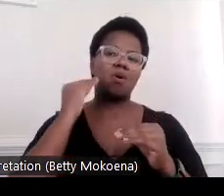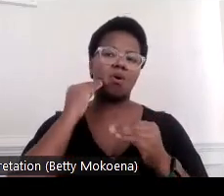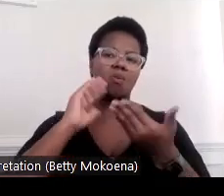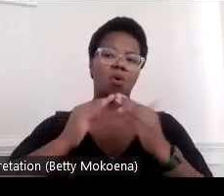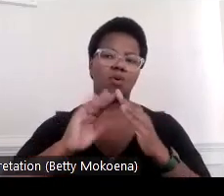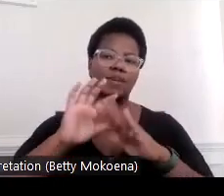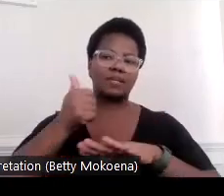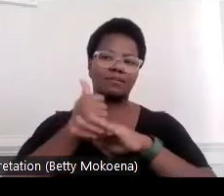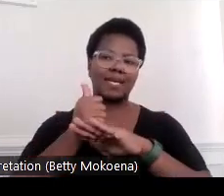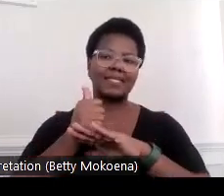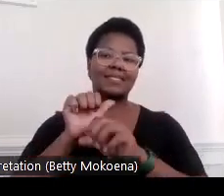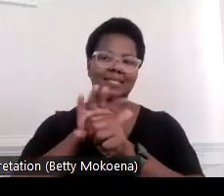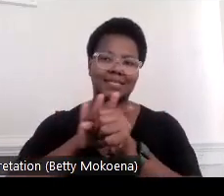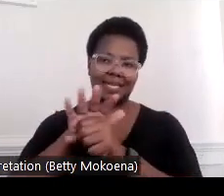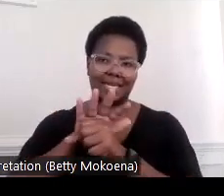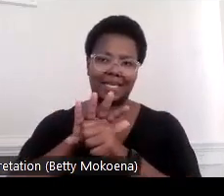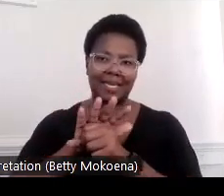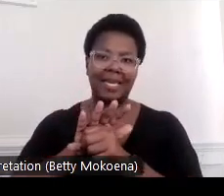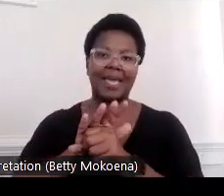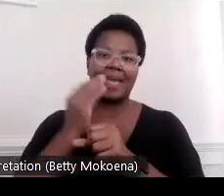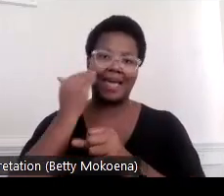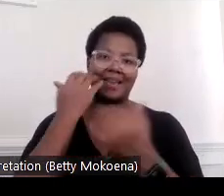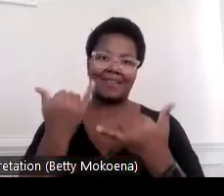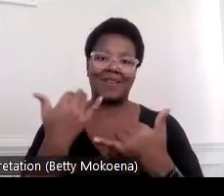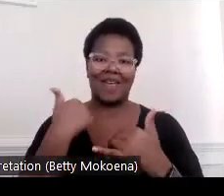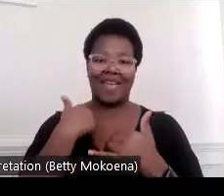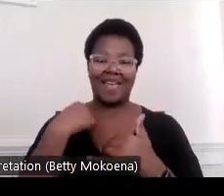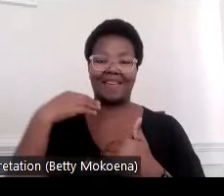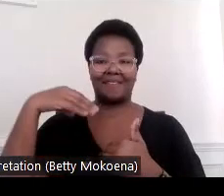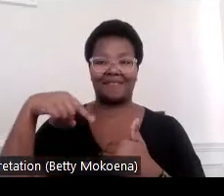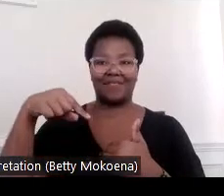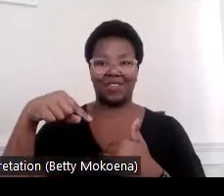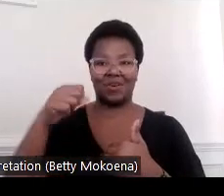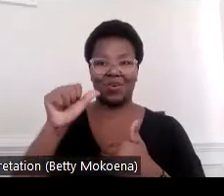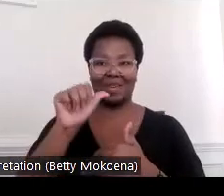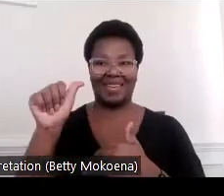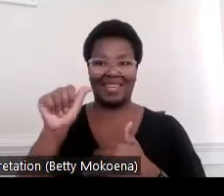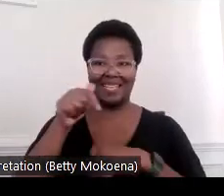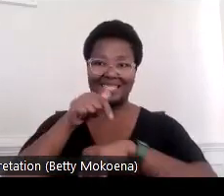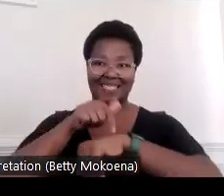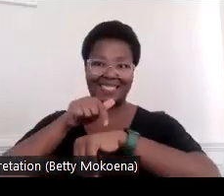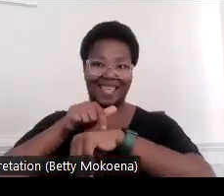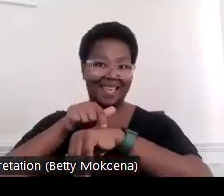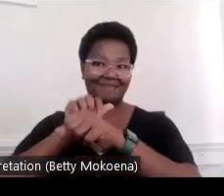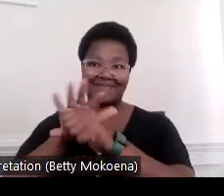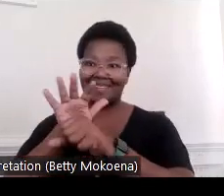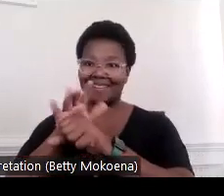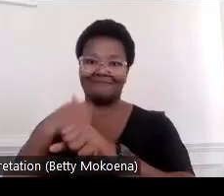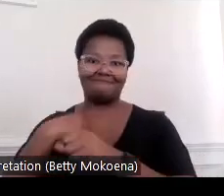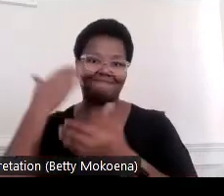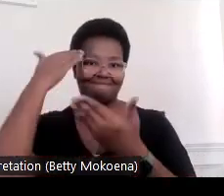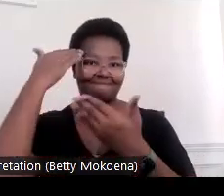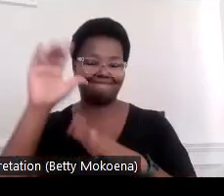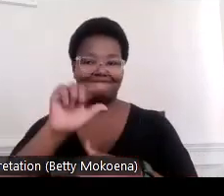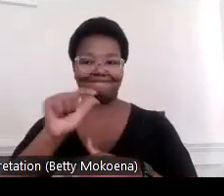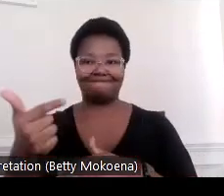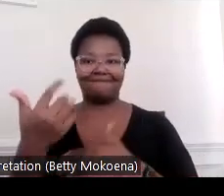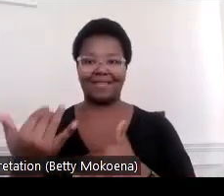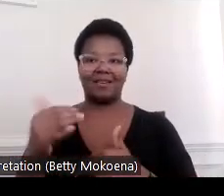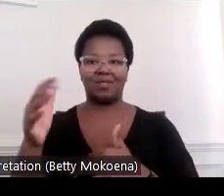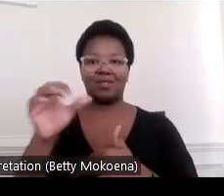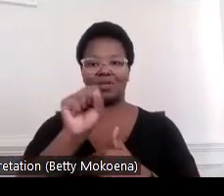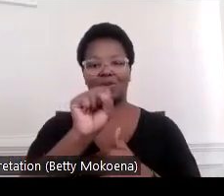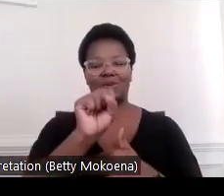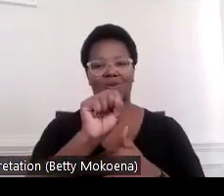preguntar sobre esta regla final sé que vamos a tener también preguntas y respuestas no sé si todavía lo vamos a tener ya que